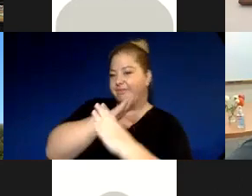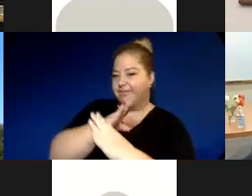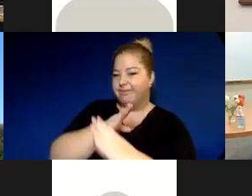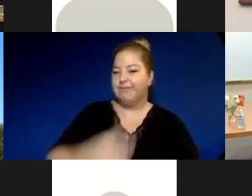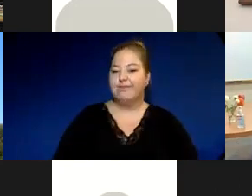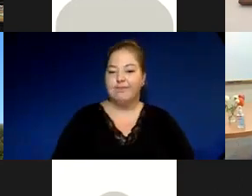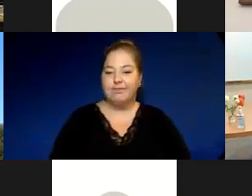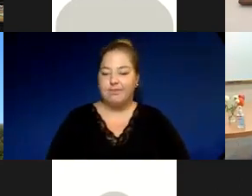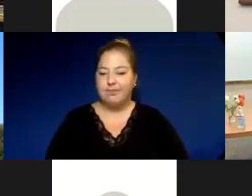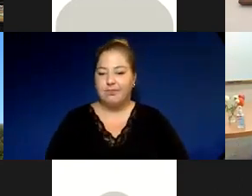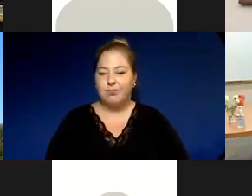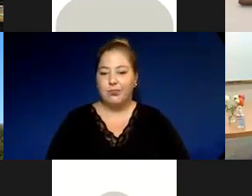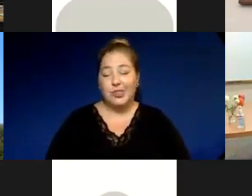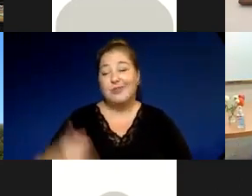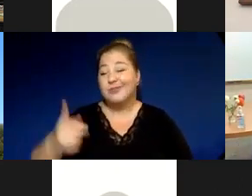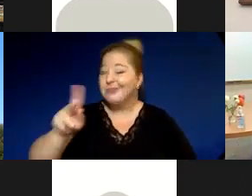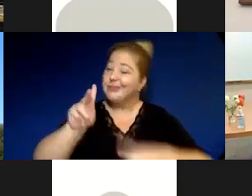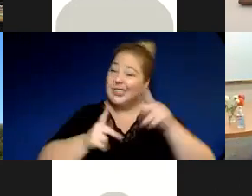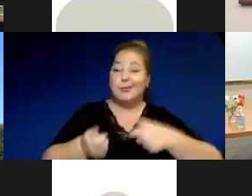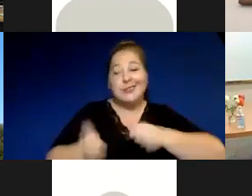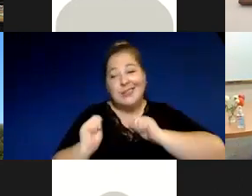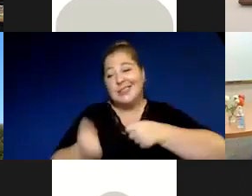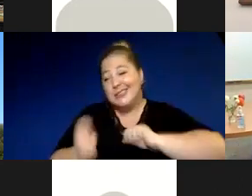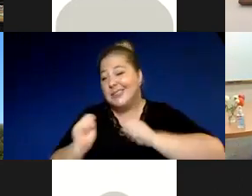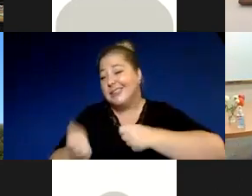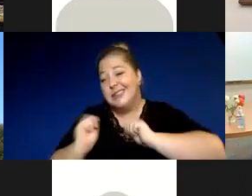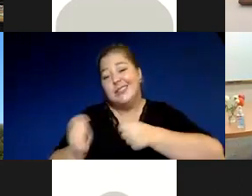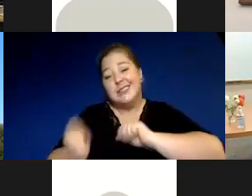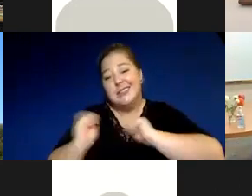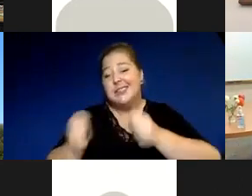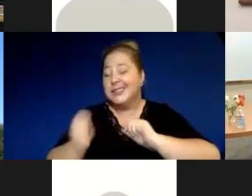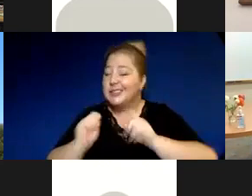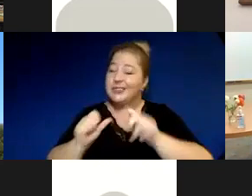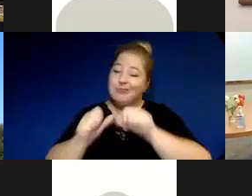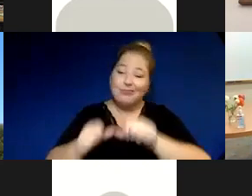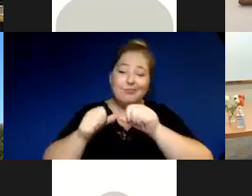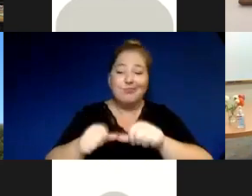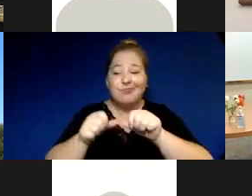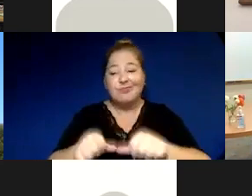fuego. Y una vez que se haga esto, quizá lo que se haga son operaciones